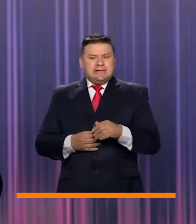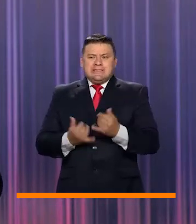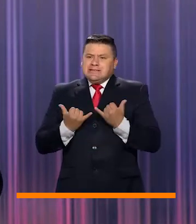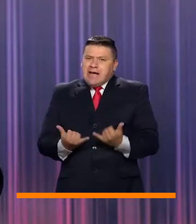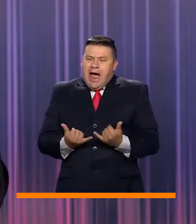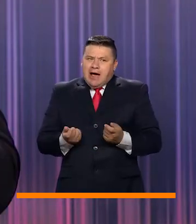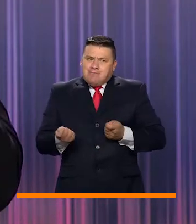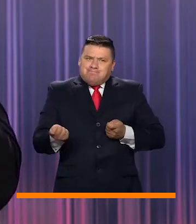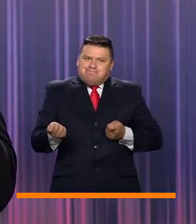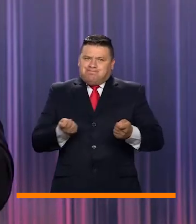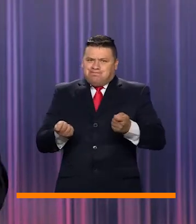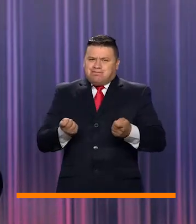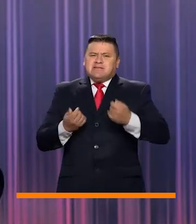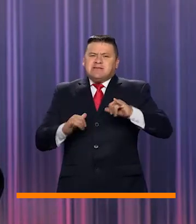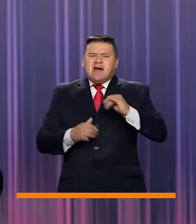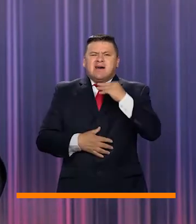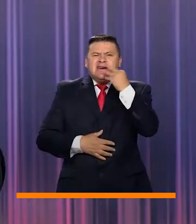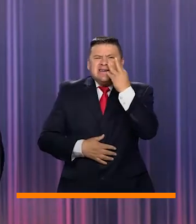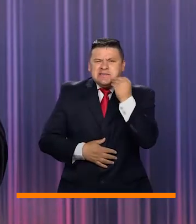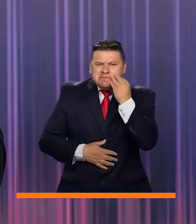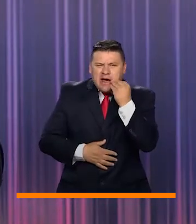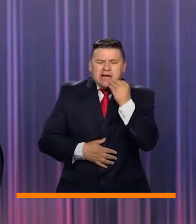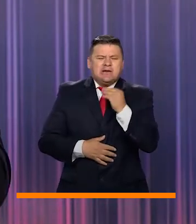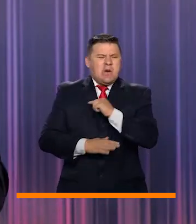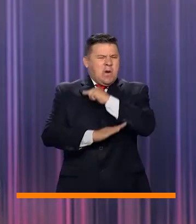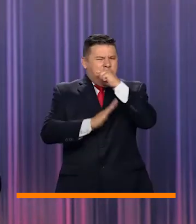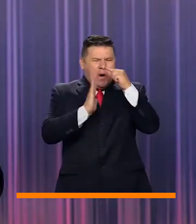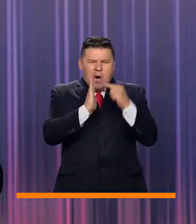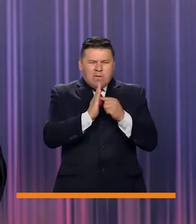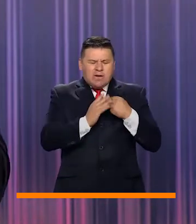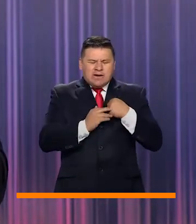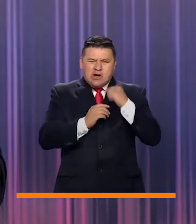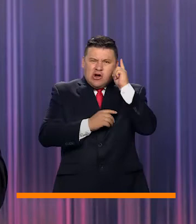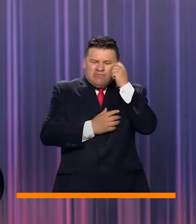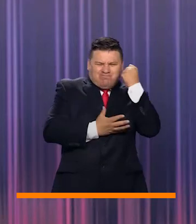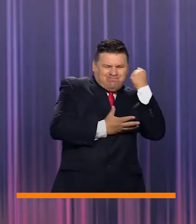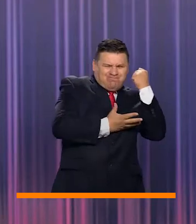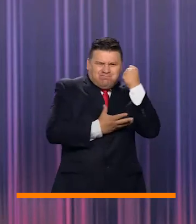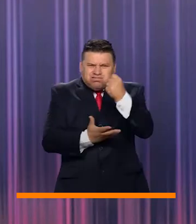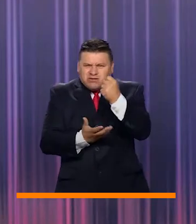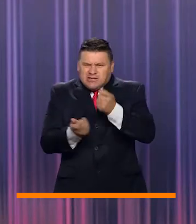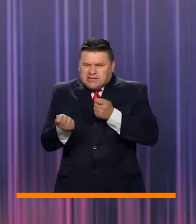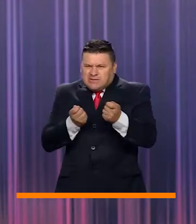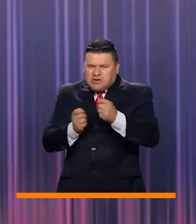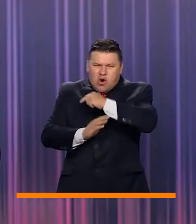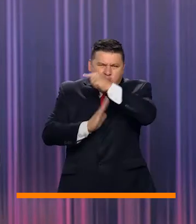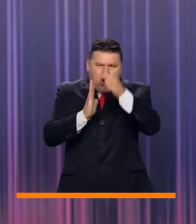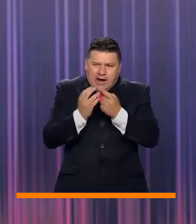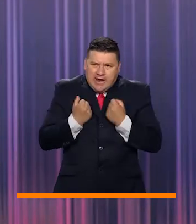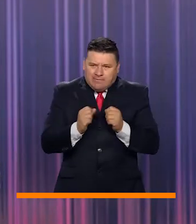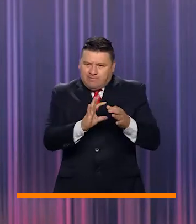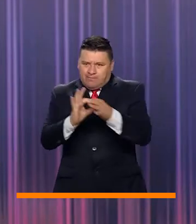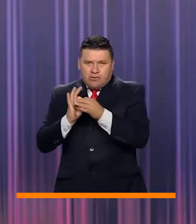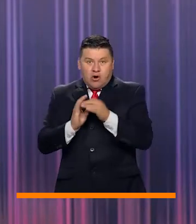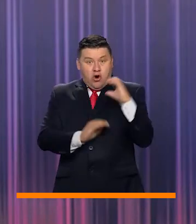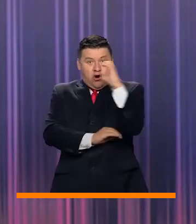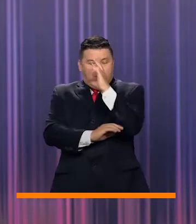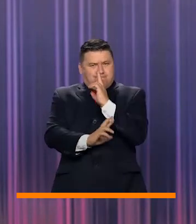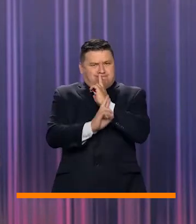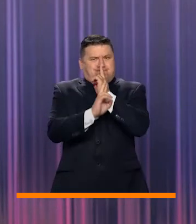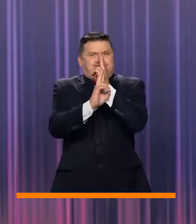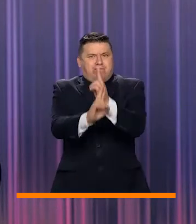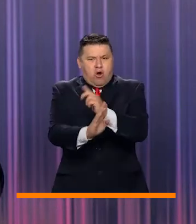preparado. Tenemos la experiencia y destinaremos todos los esfuerzos y todos los recursos necesarios para que como país